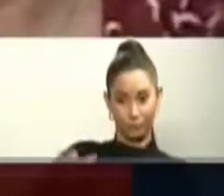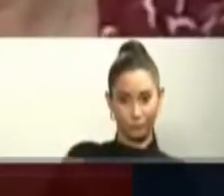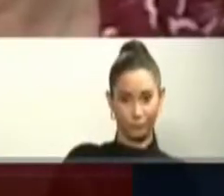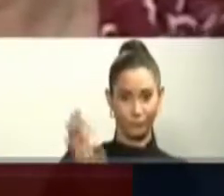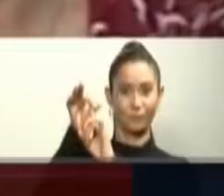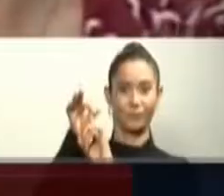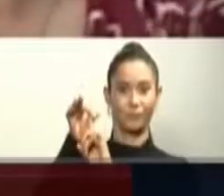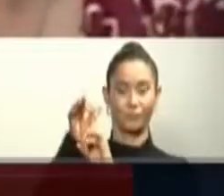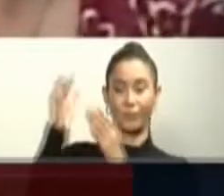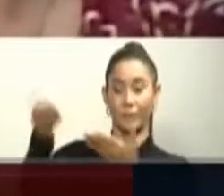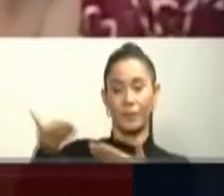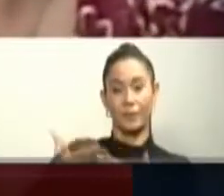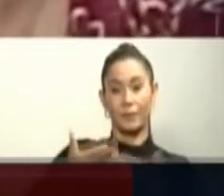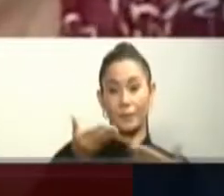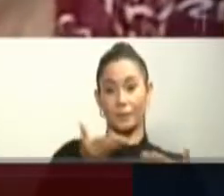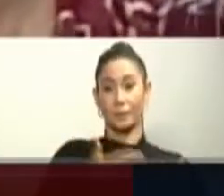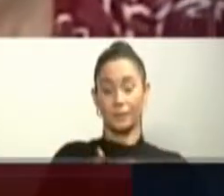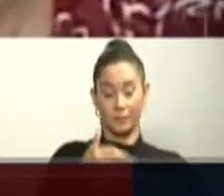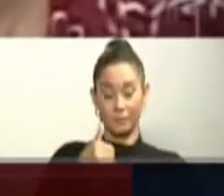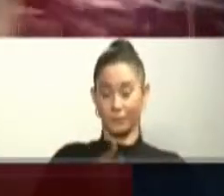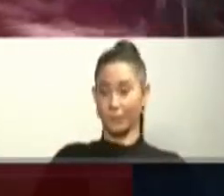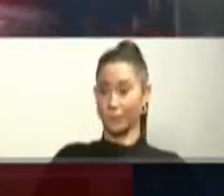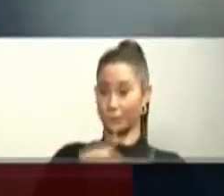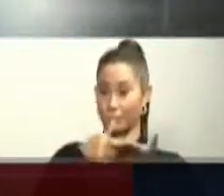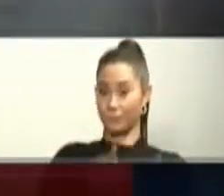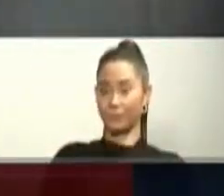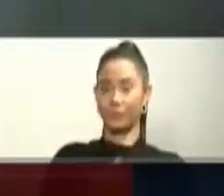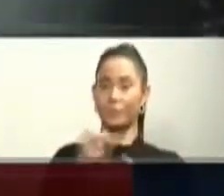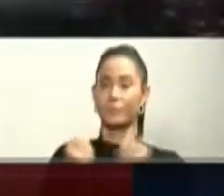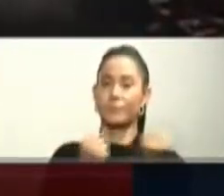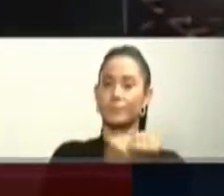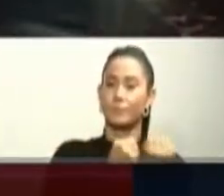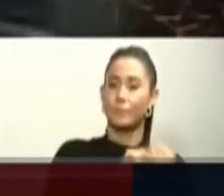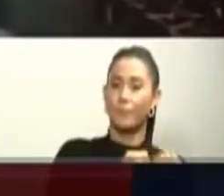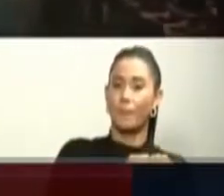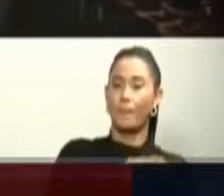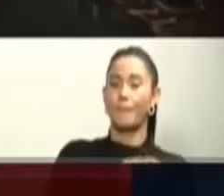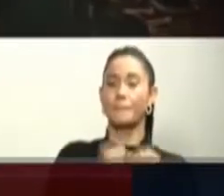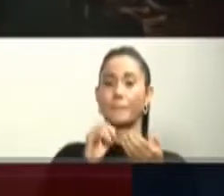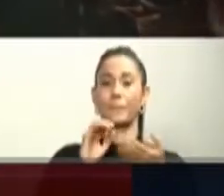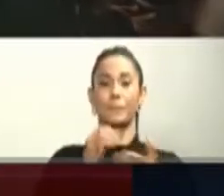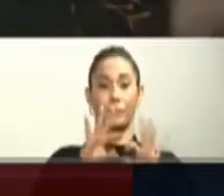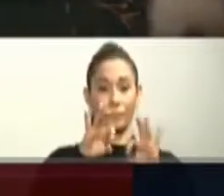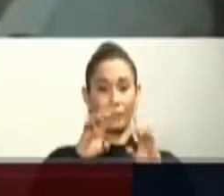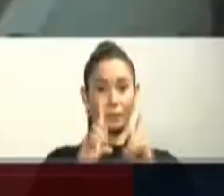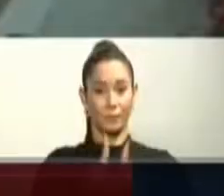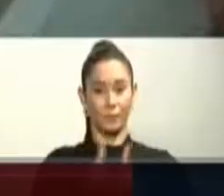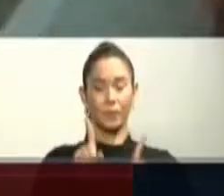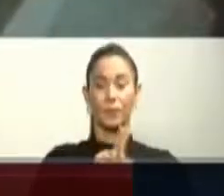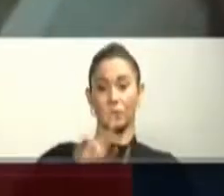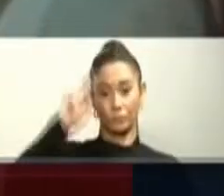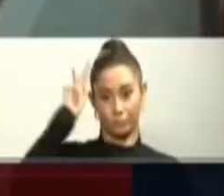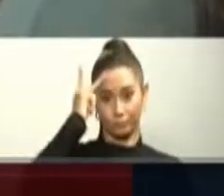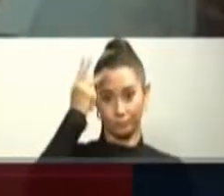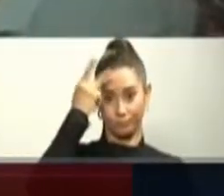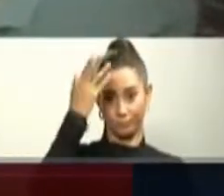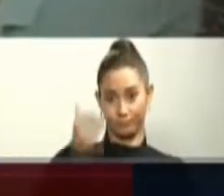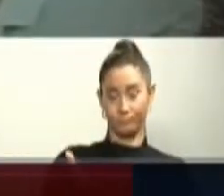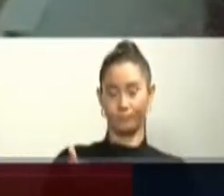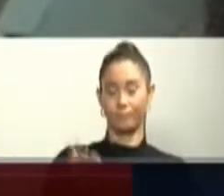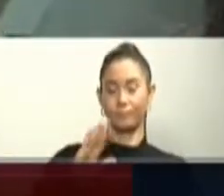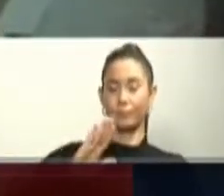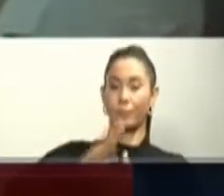distinguida. Recibió varios doctorados honoris causa por sus aportes a la educación y a la política, con énfasis en